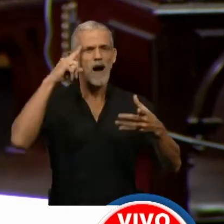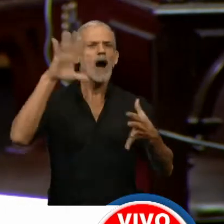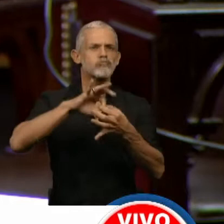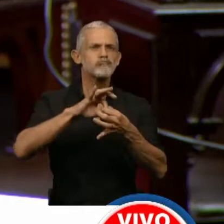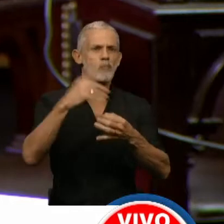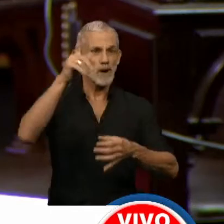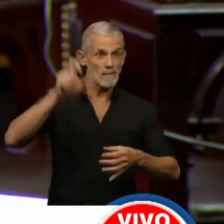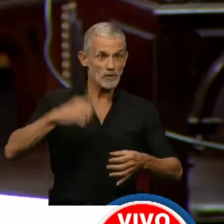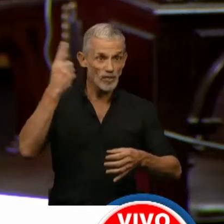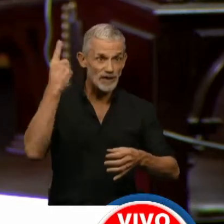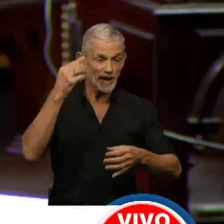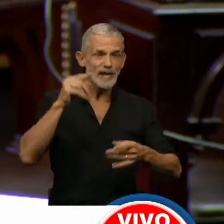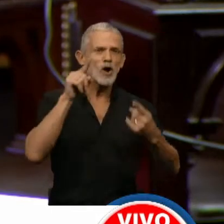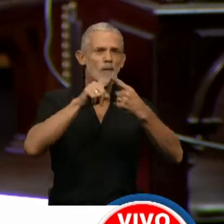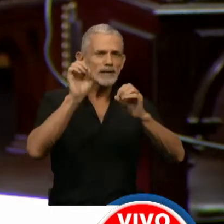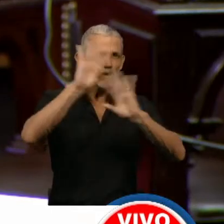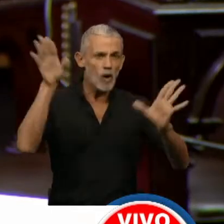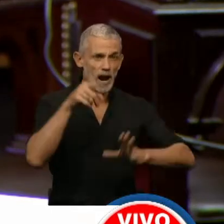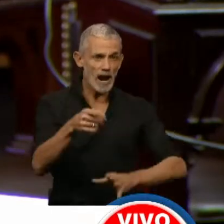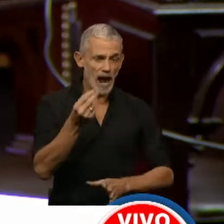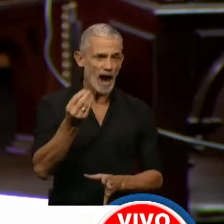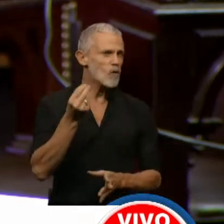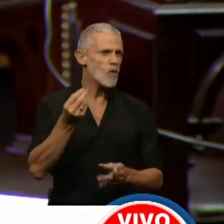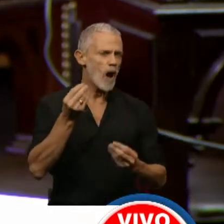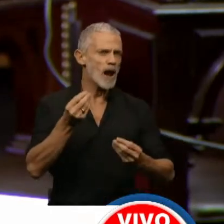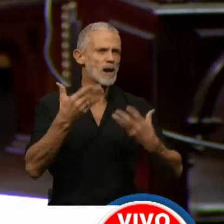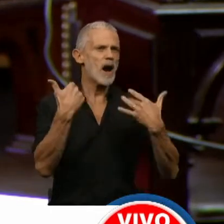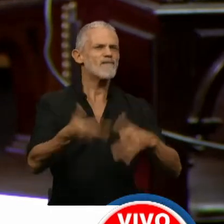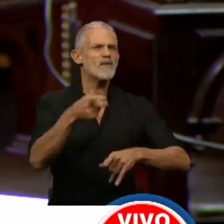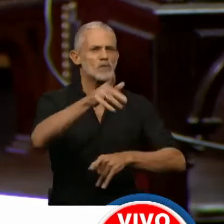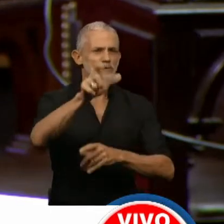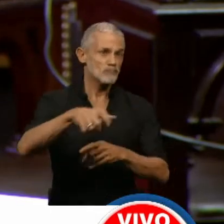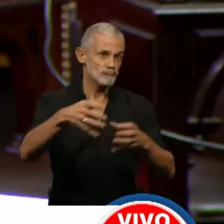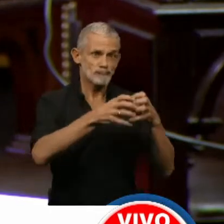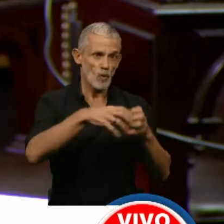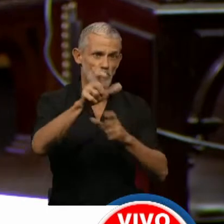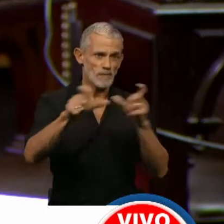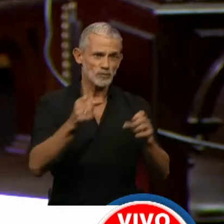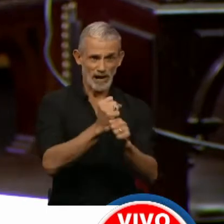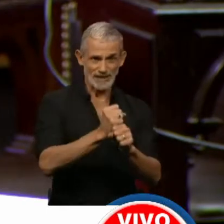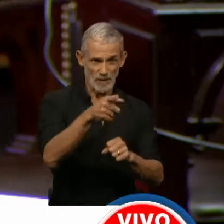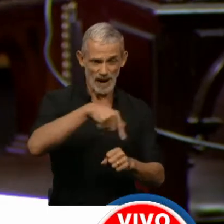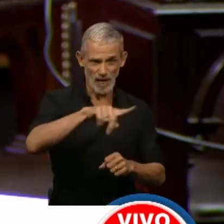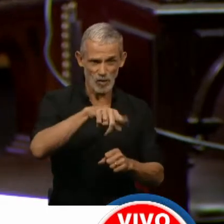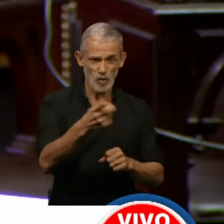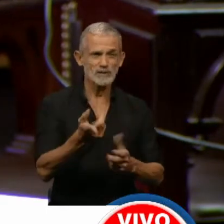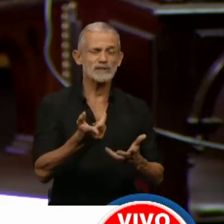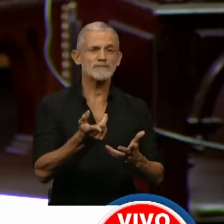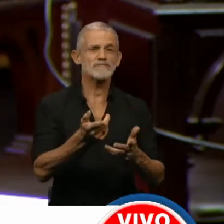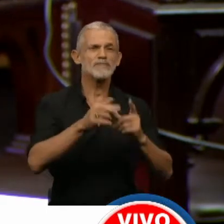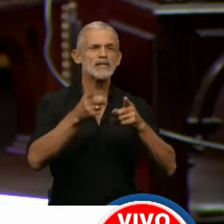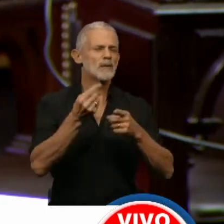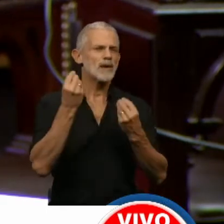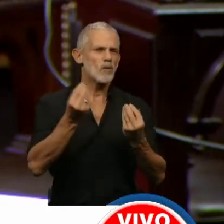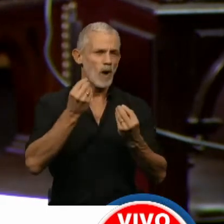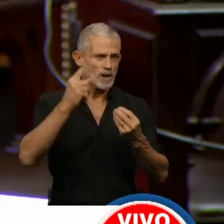de un dirigente, un objetivo claro de apuntar a favorecer a un sector de los trabajadores y por sobre todas las